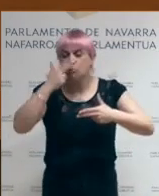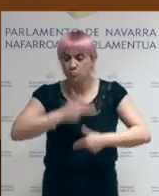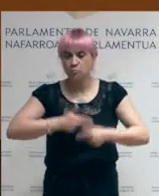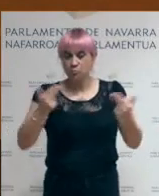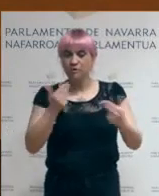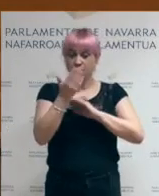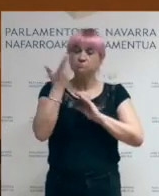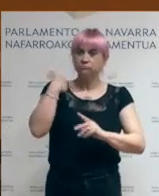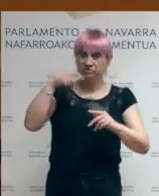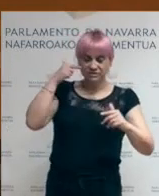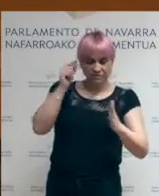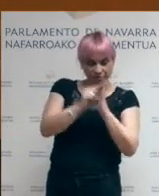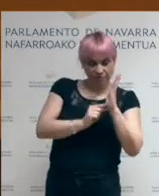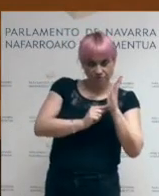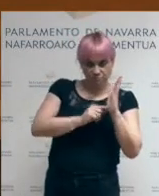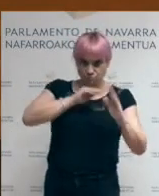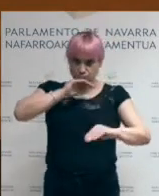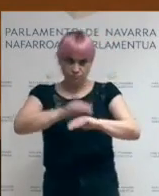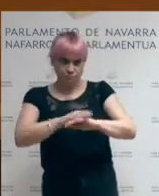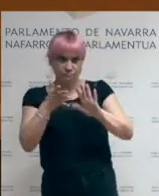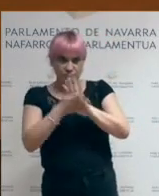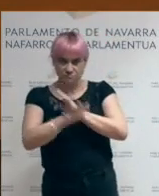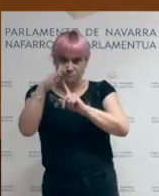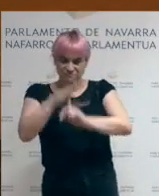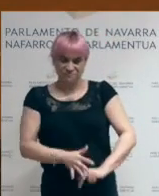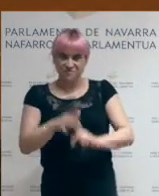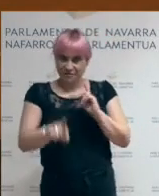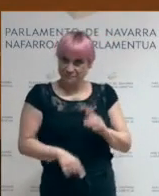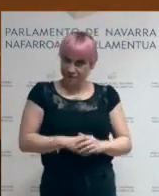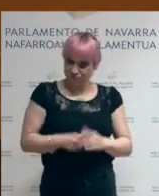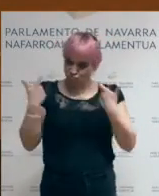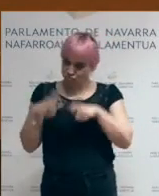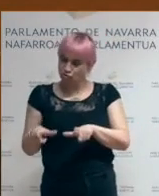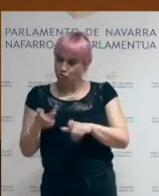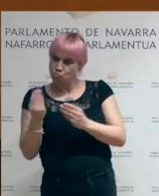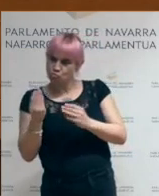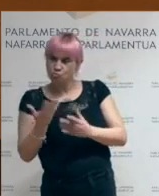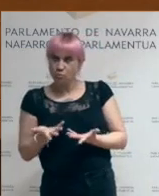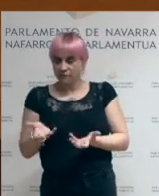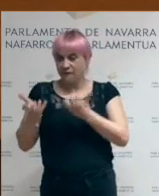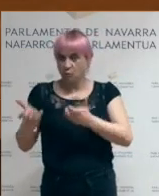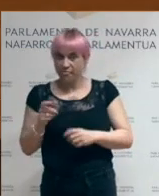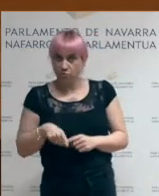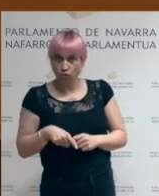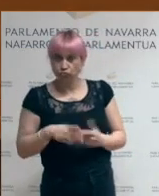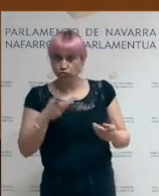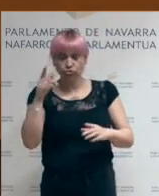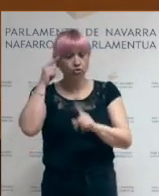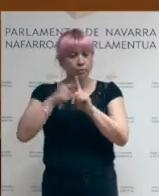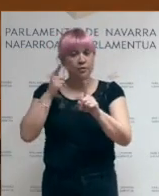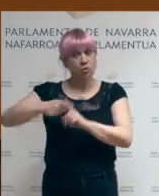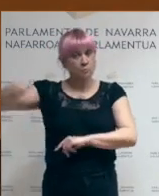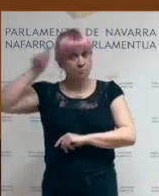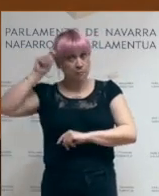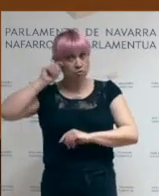hacemos caso a las cifras, también discrimina. Escolariza un sector de la población muy favorecido, sobre todo en Pamplona y comarca, y